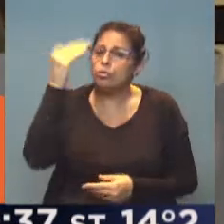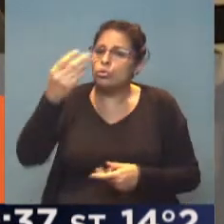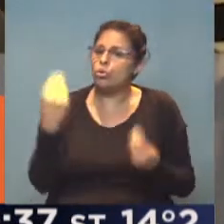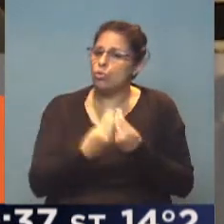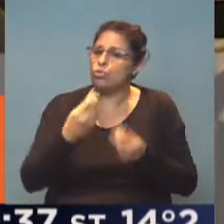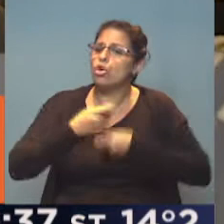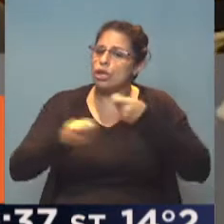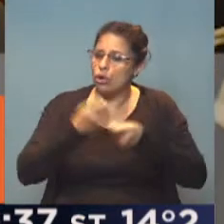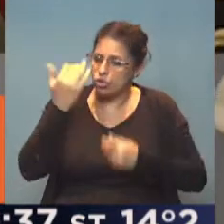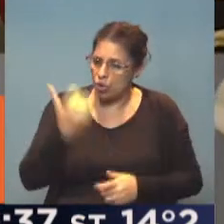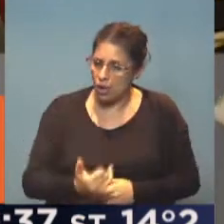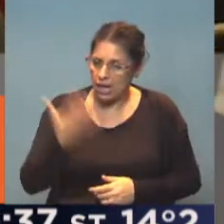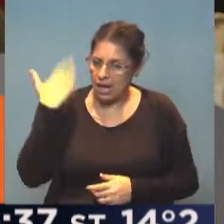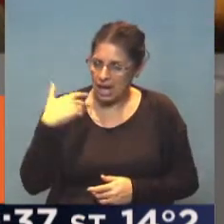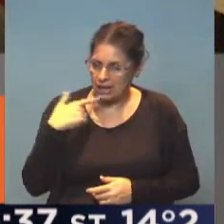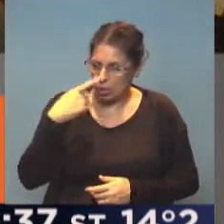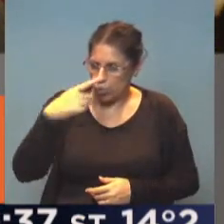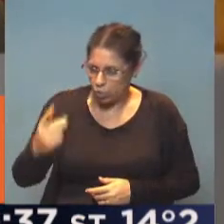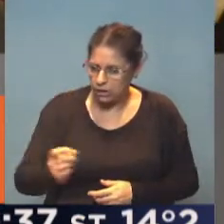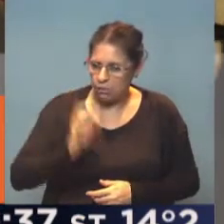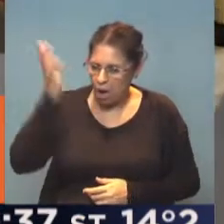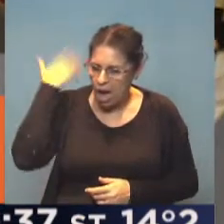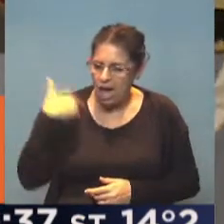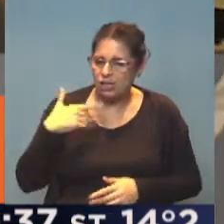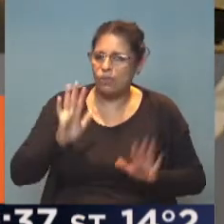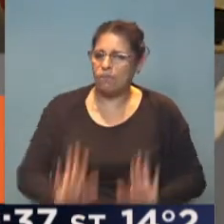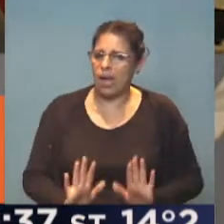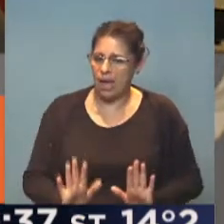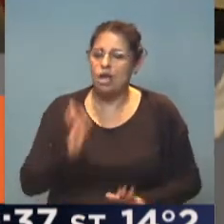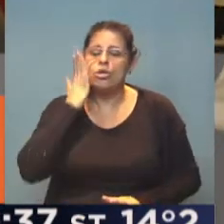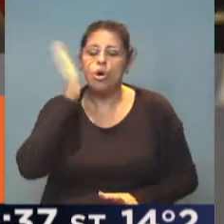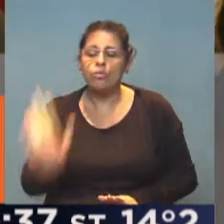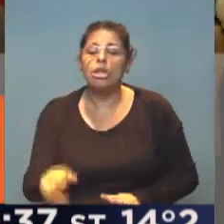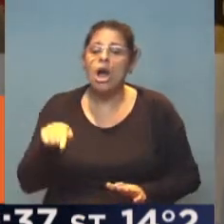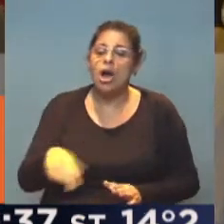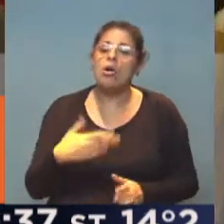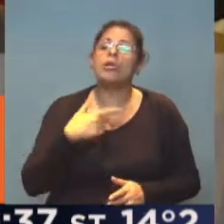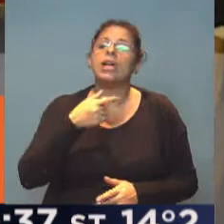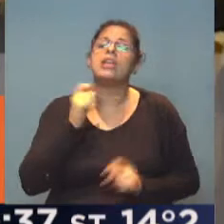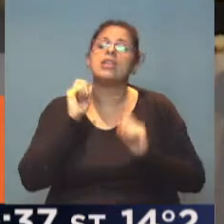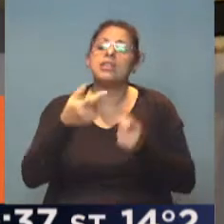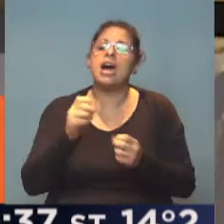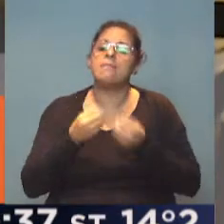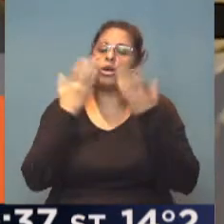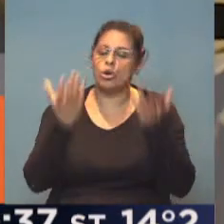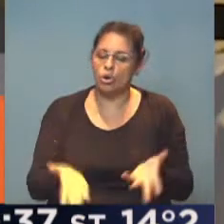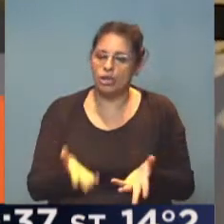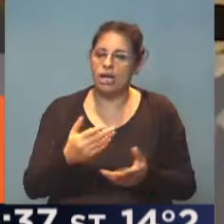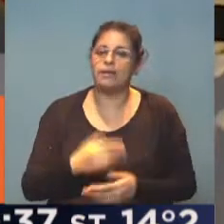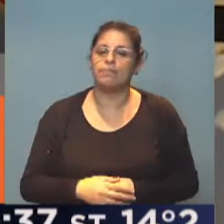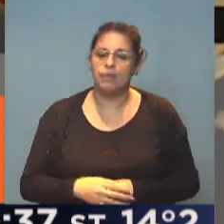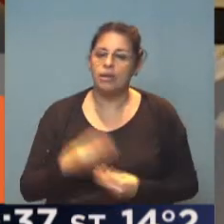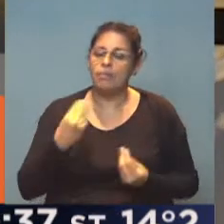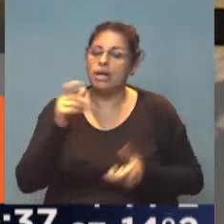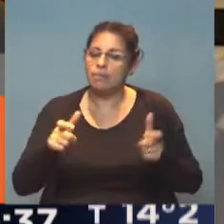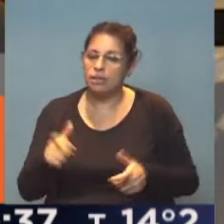quedado parados en el último tiempo y que tiene que volver a crear prosperidad para nuestra gente,